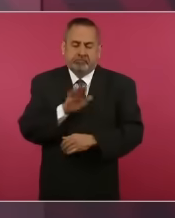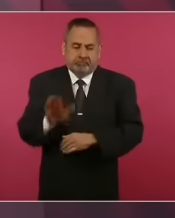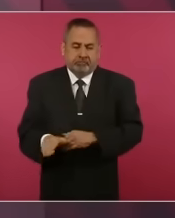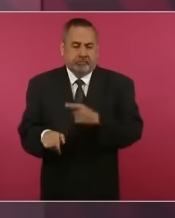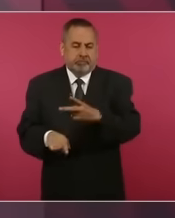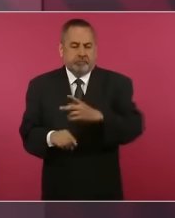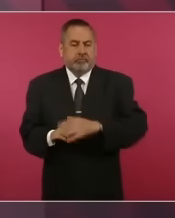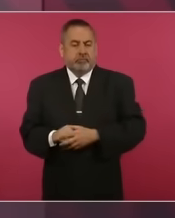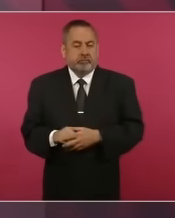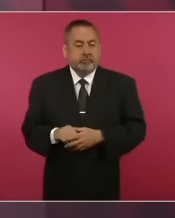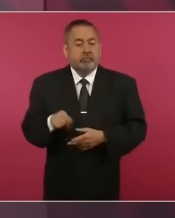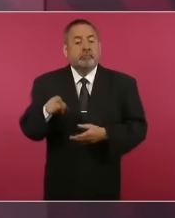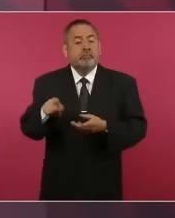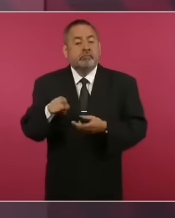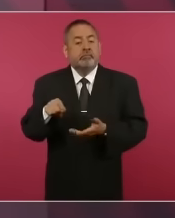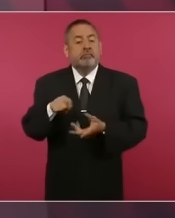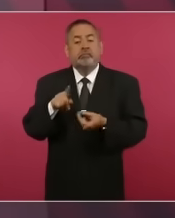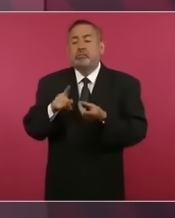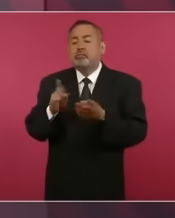durmiendo